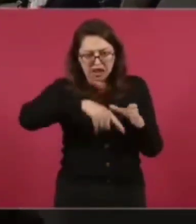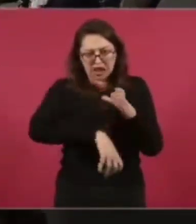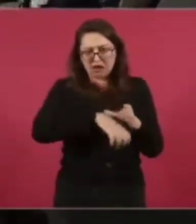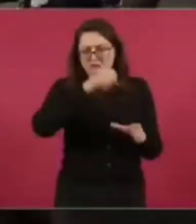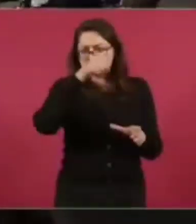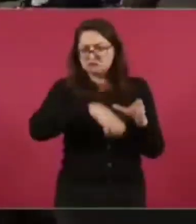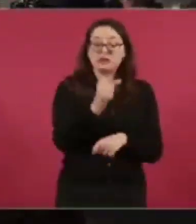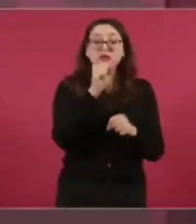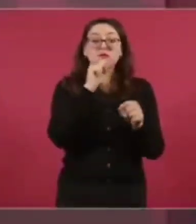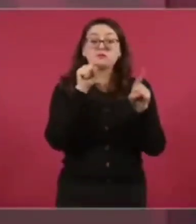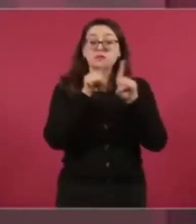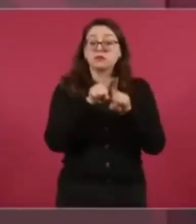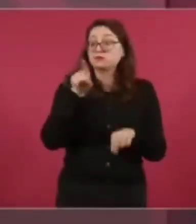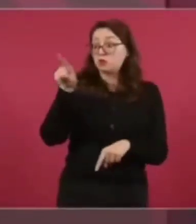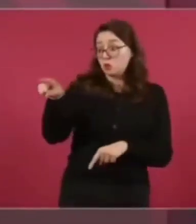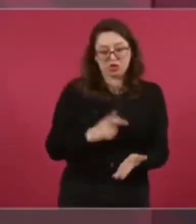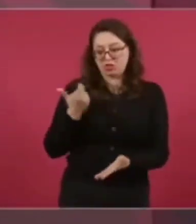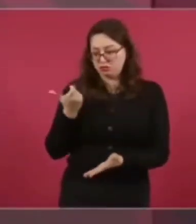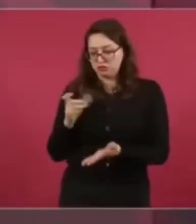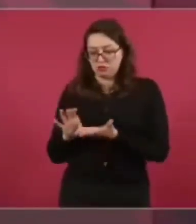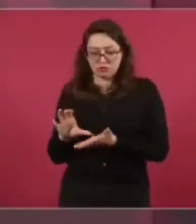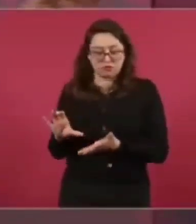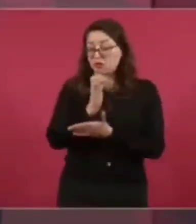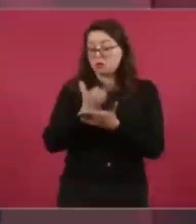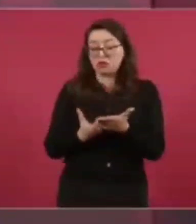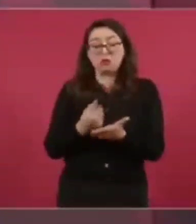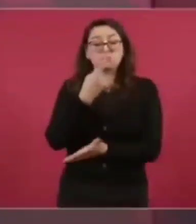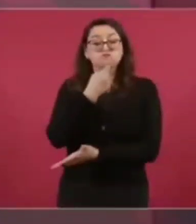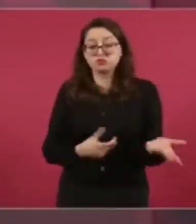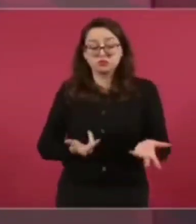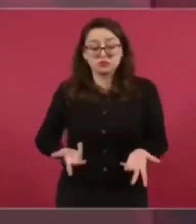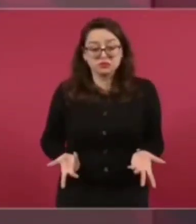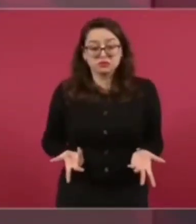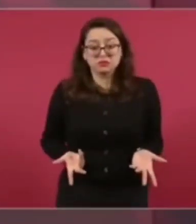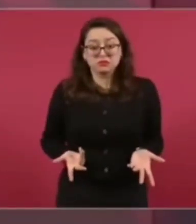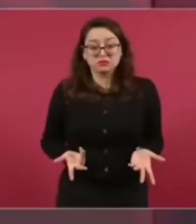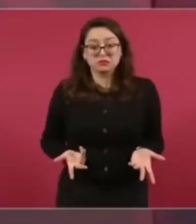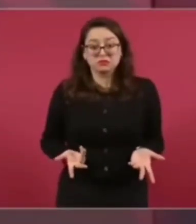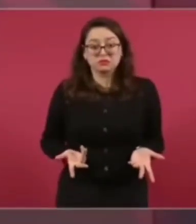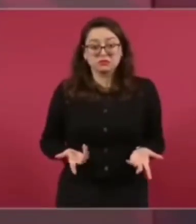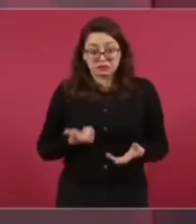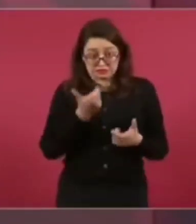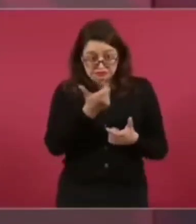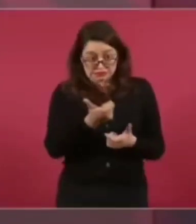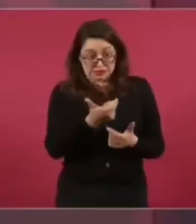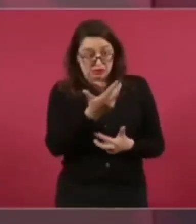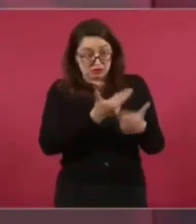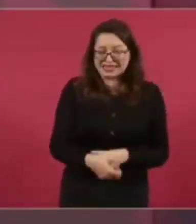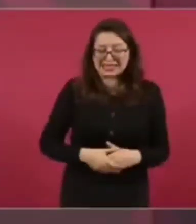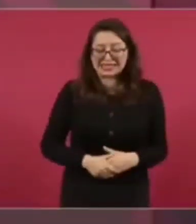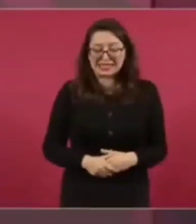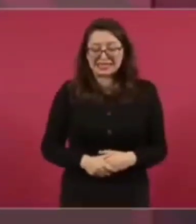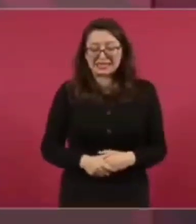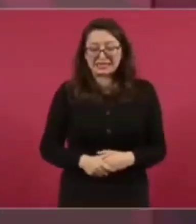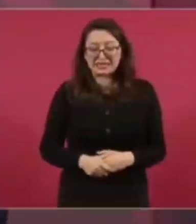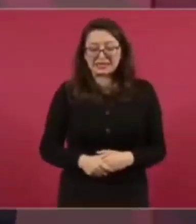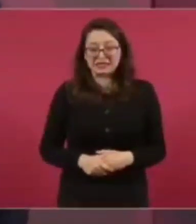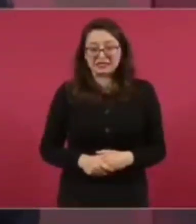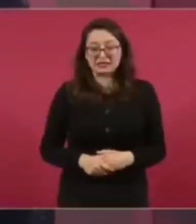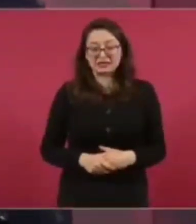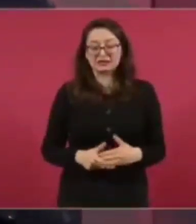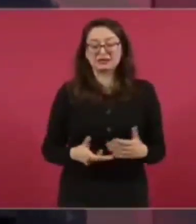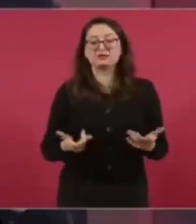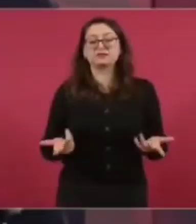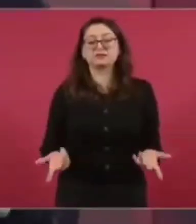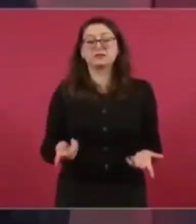gas del Perú, se canceló el contrato y no les afectó en nada. Pemex